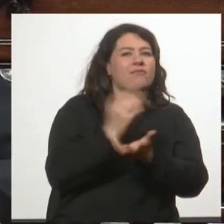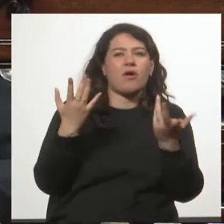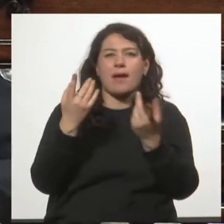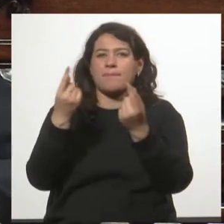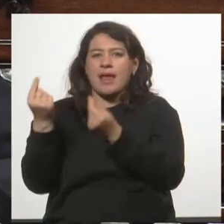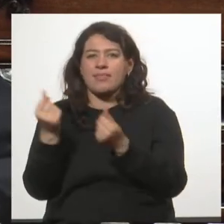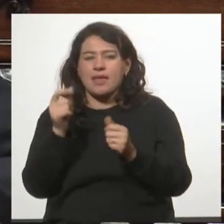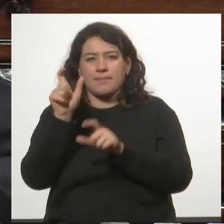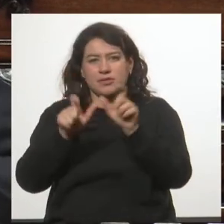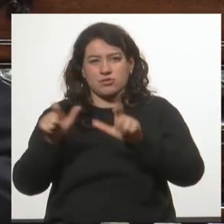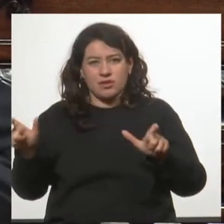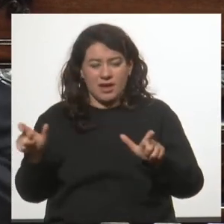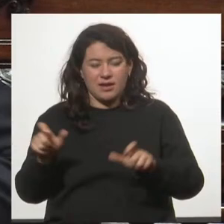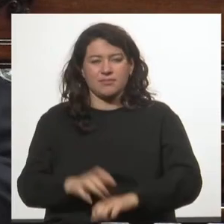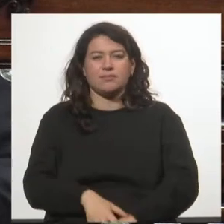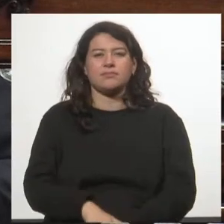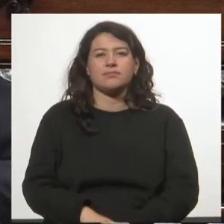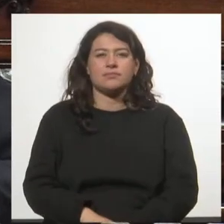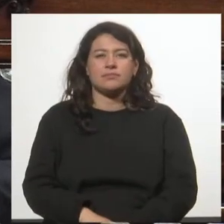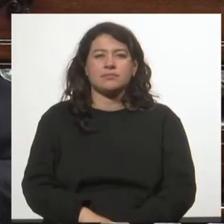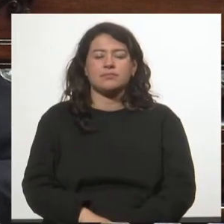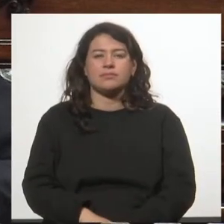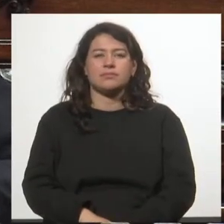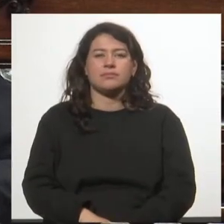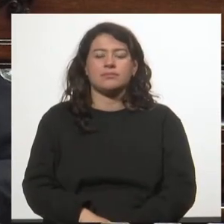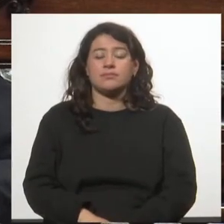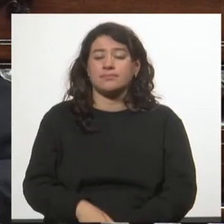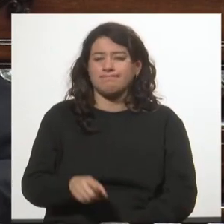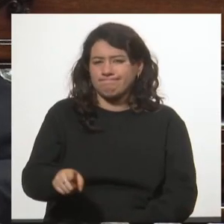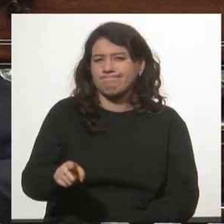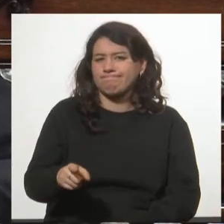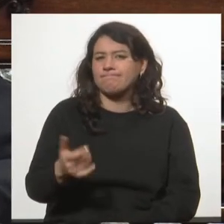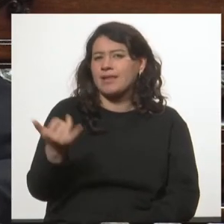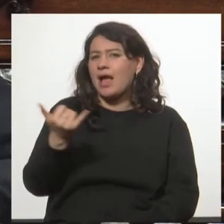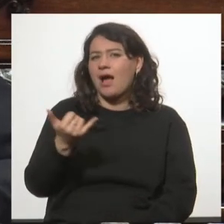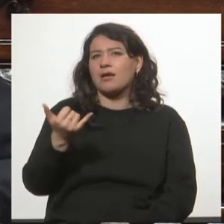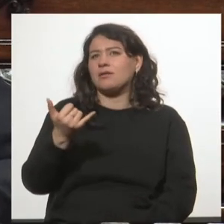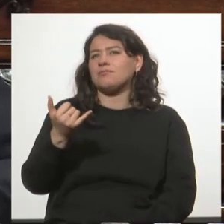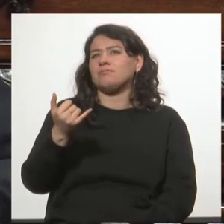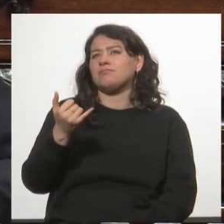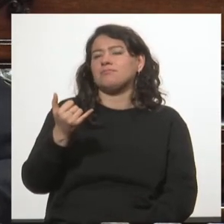y donde evidentemente hay una opacidad total